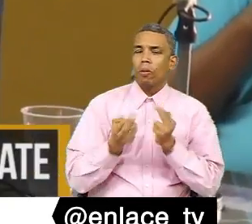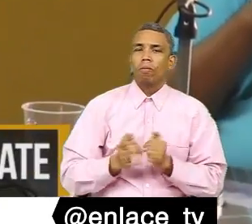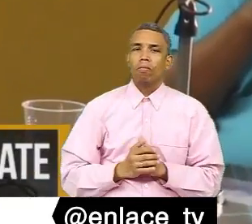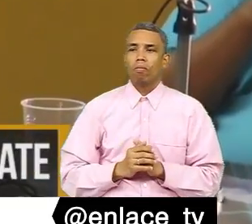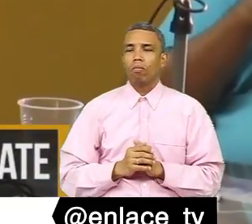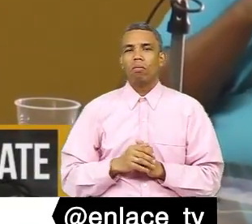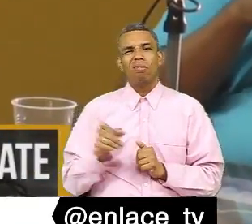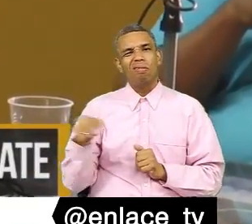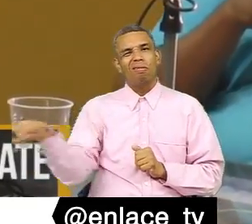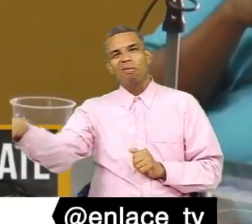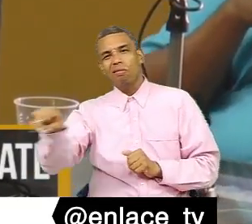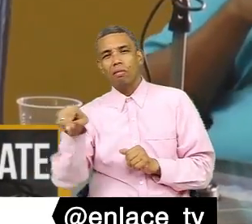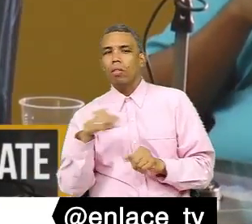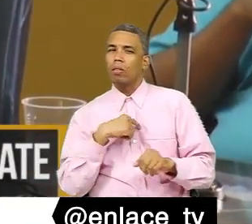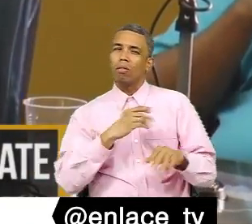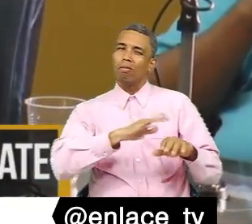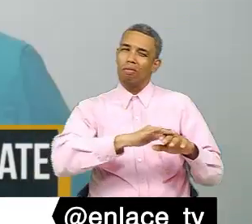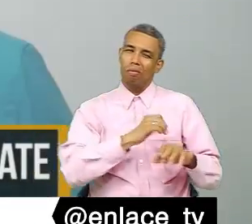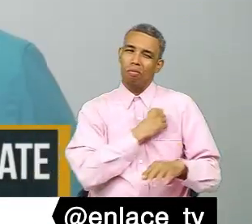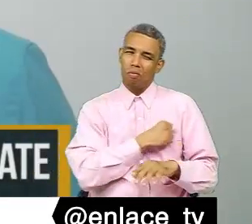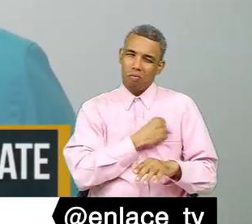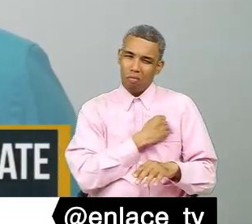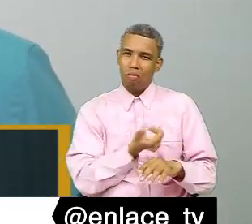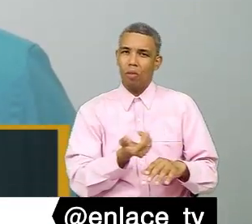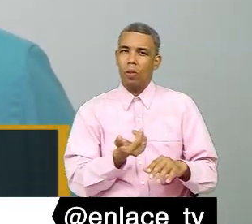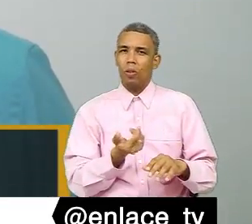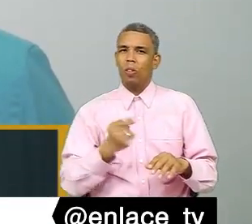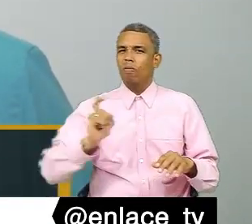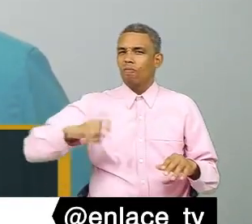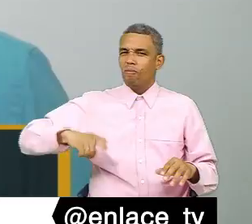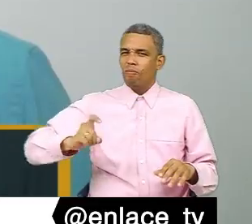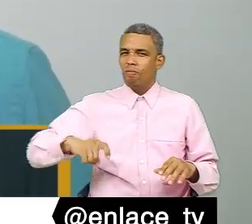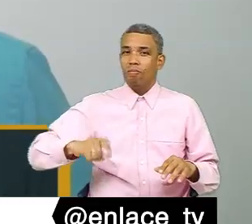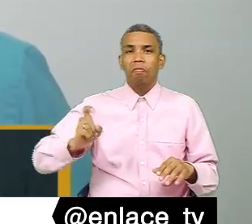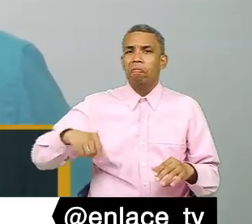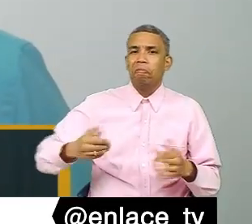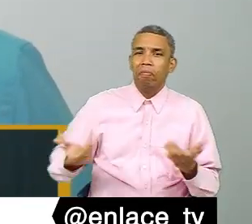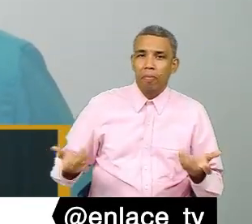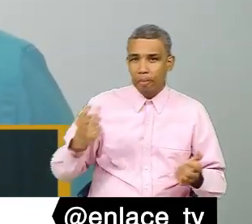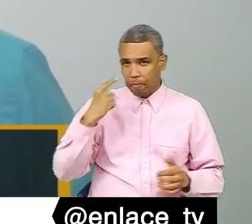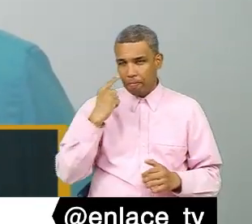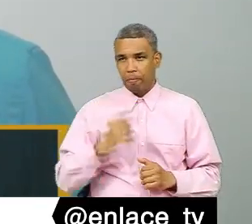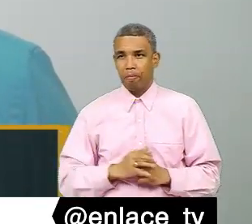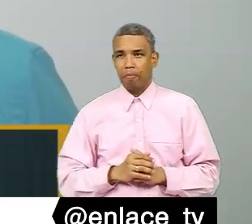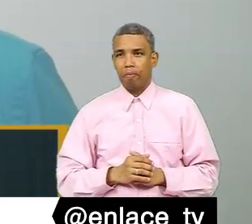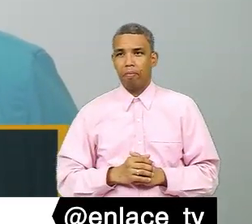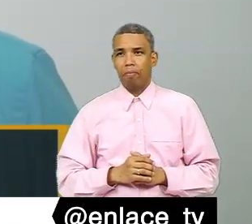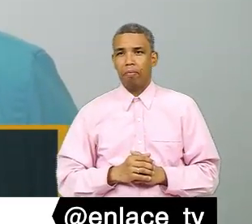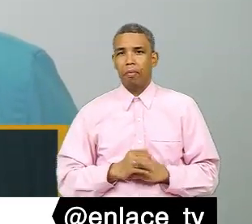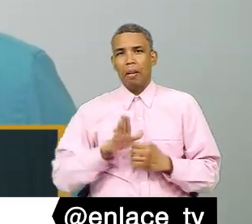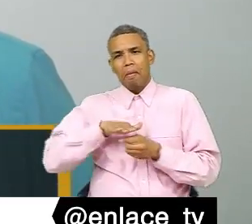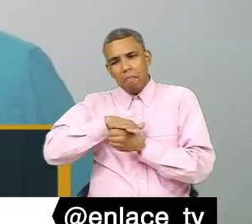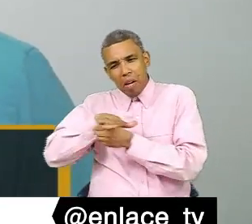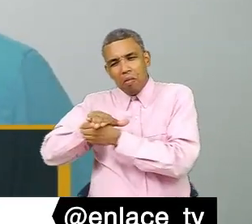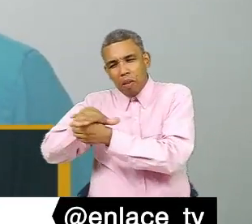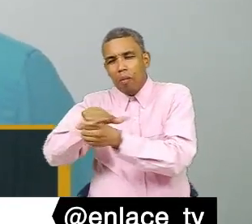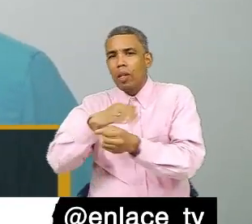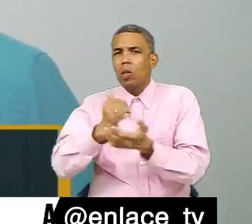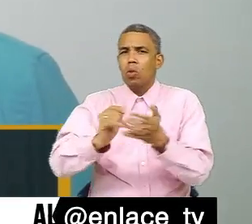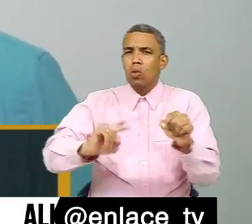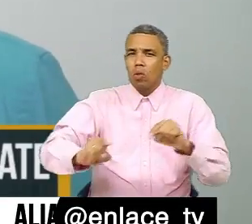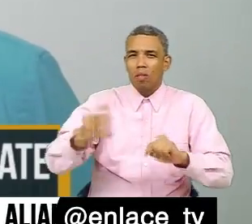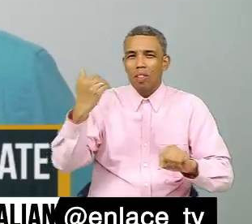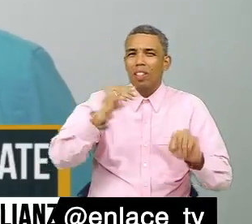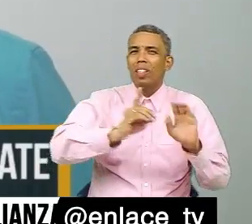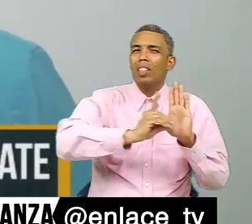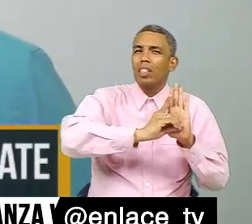proyectos que van en pro de los barranqueños. Y que la acción comunal tenga esas herramientas que brinda la ley 743, el decreto